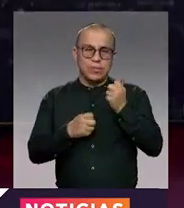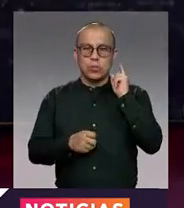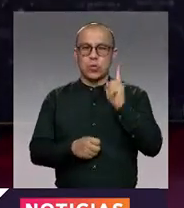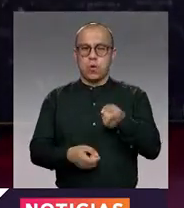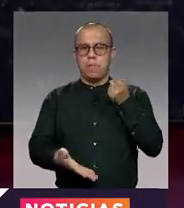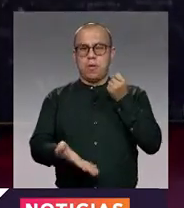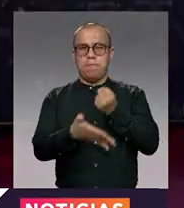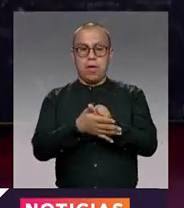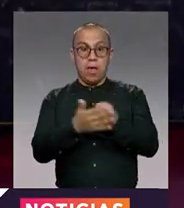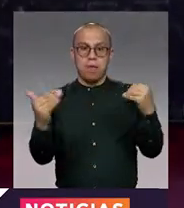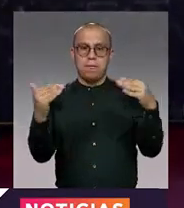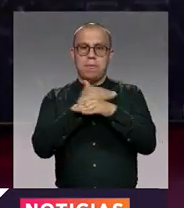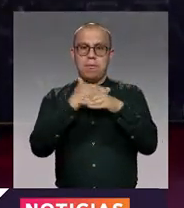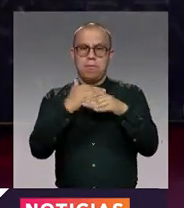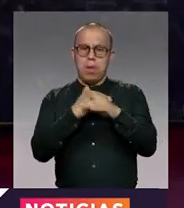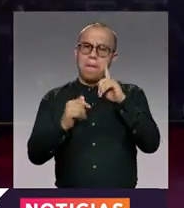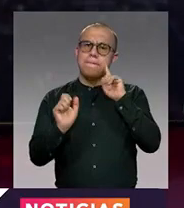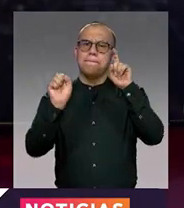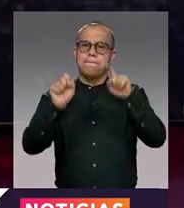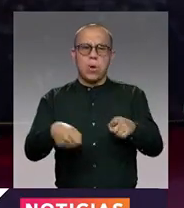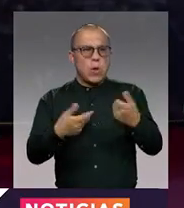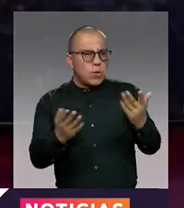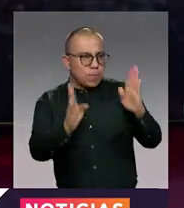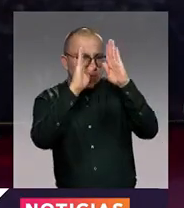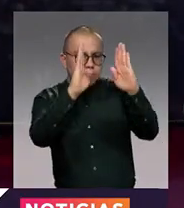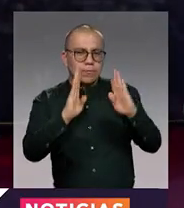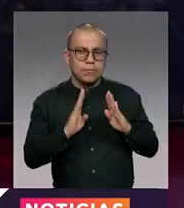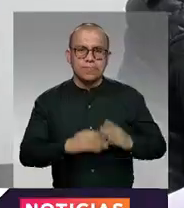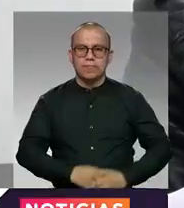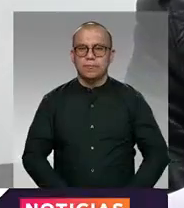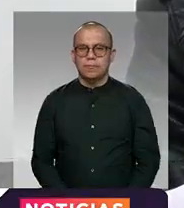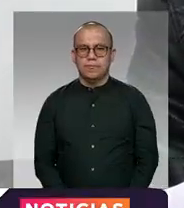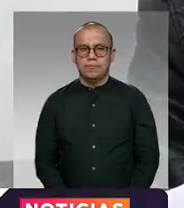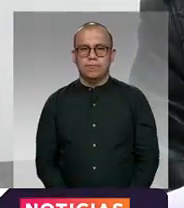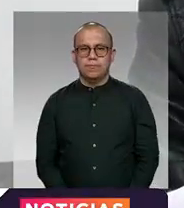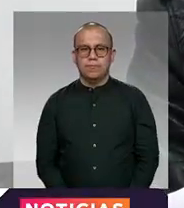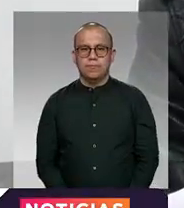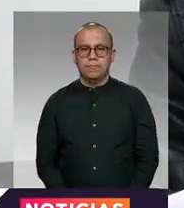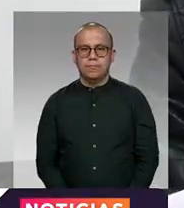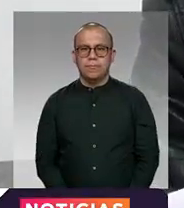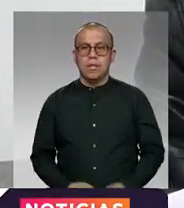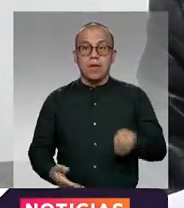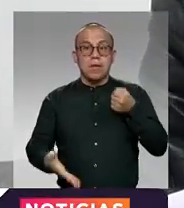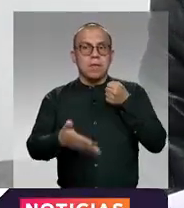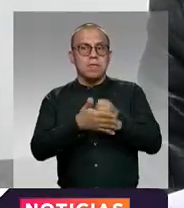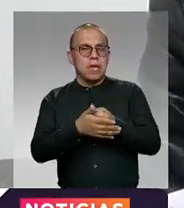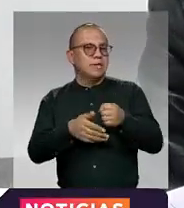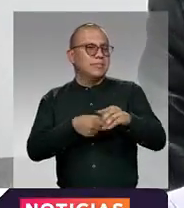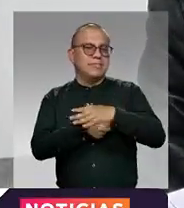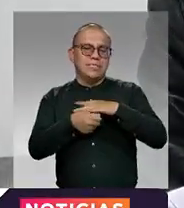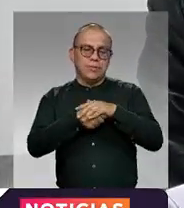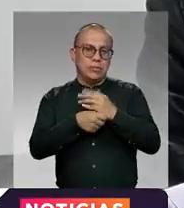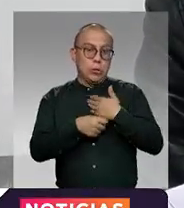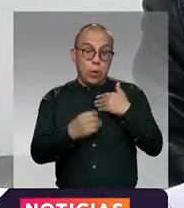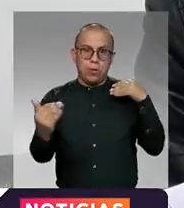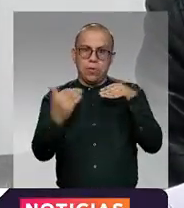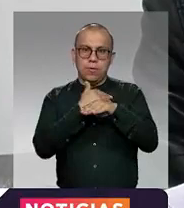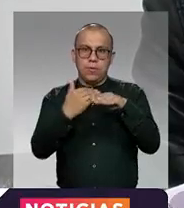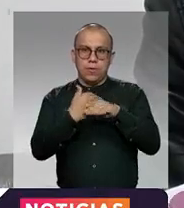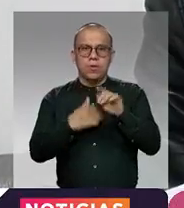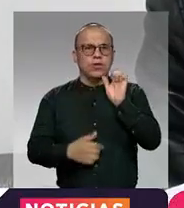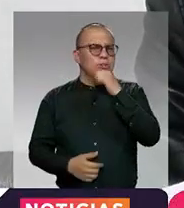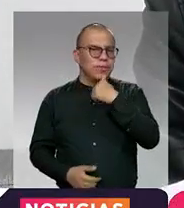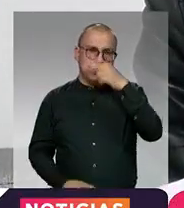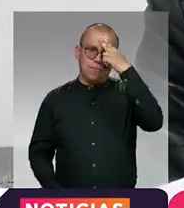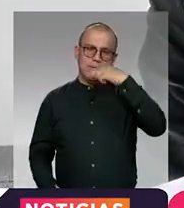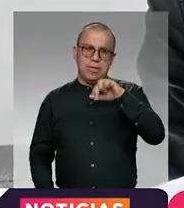de accidentes en la vía también pueden recibir atención. Un accidente vial que sufrió mi